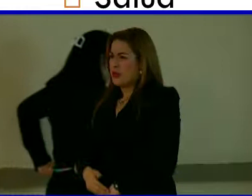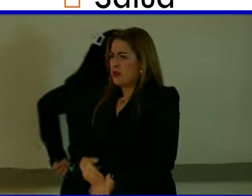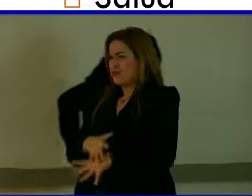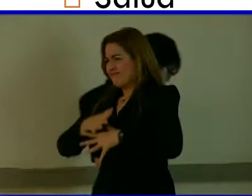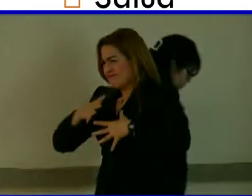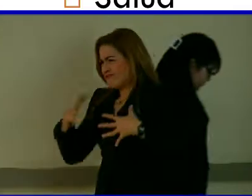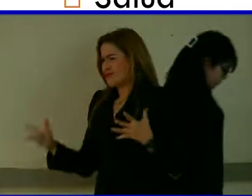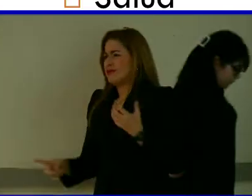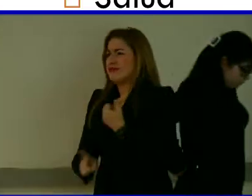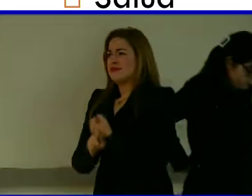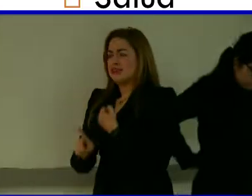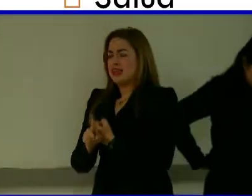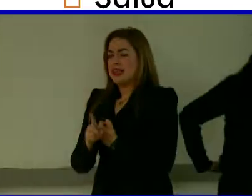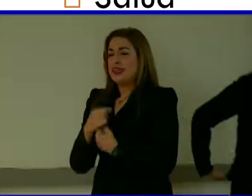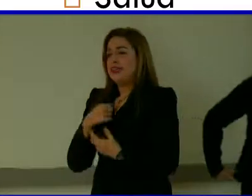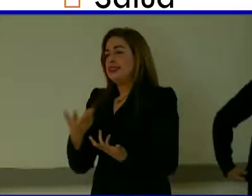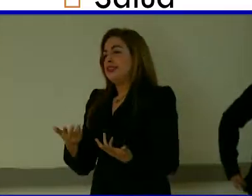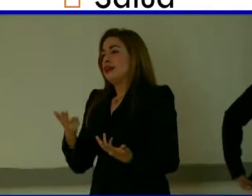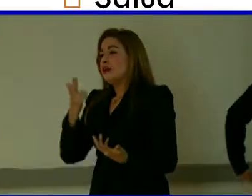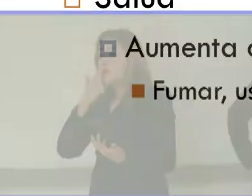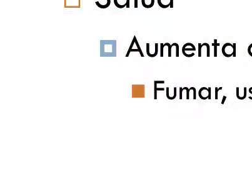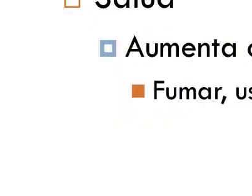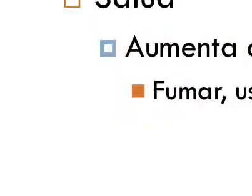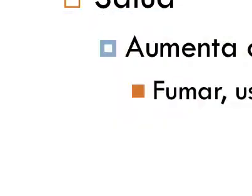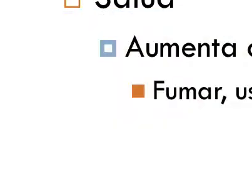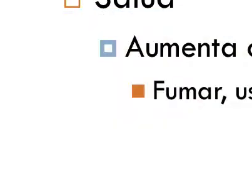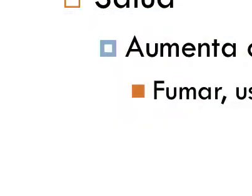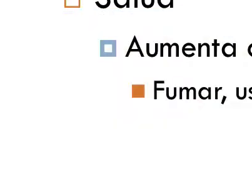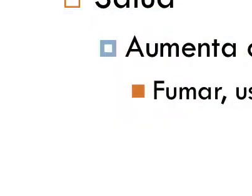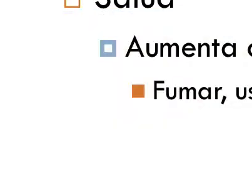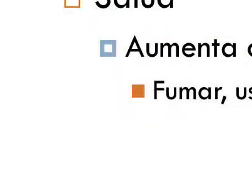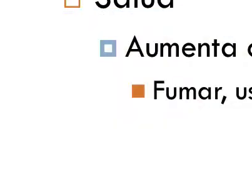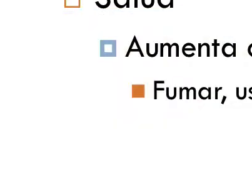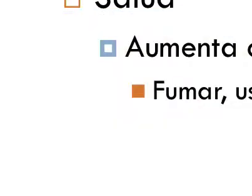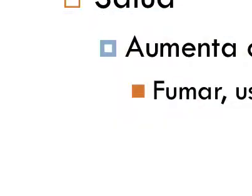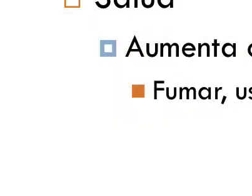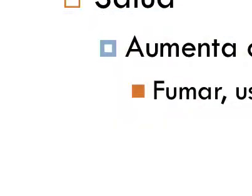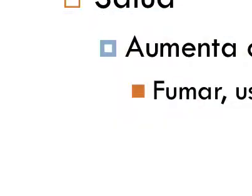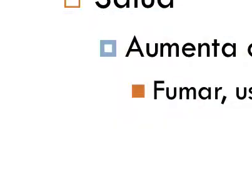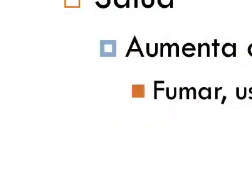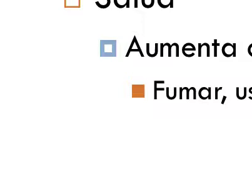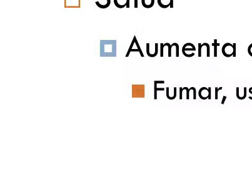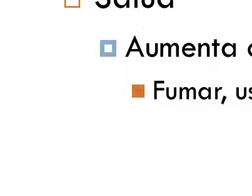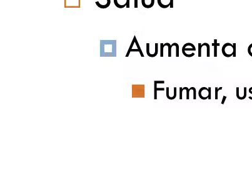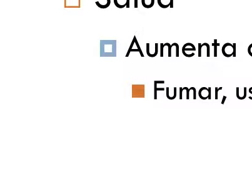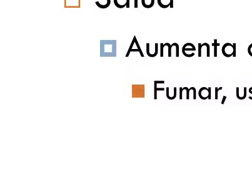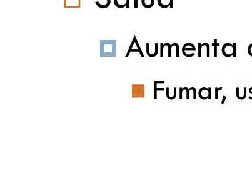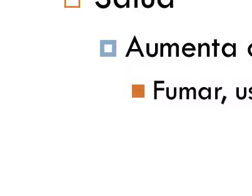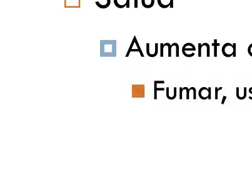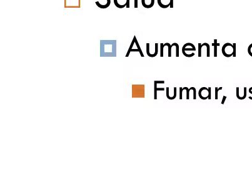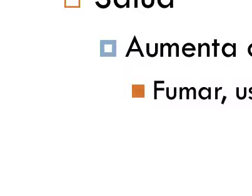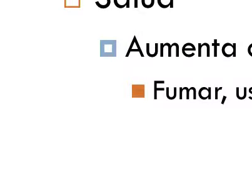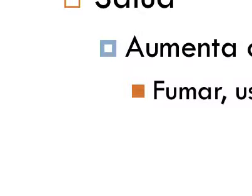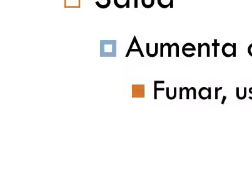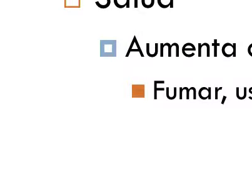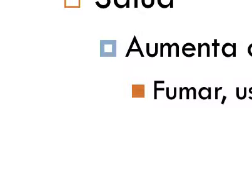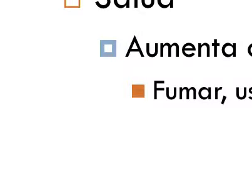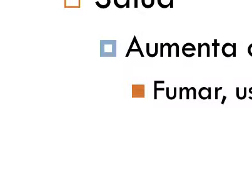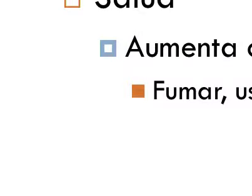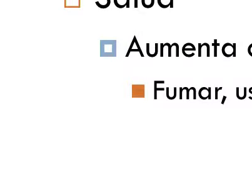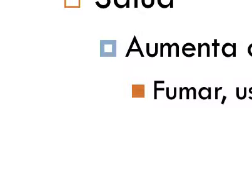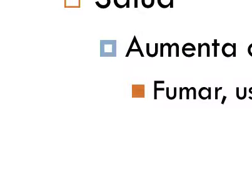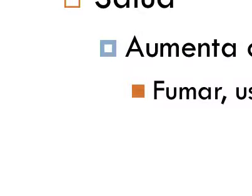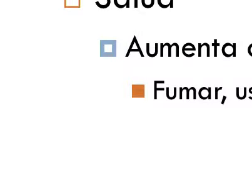es muchísimo más alta en la población con TDA. Empiezan a fumar a una edad más temprana, fuman más y tienen más